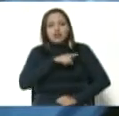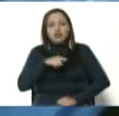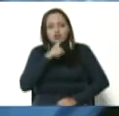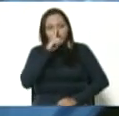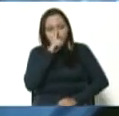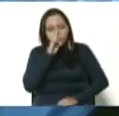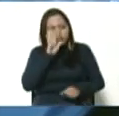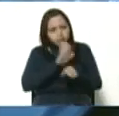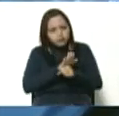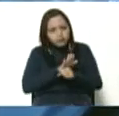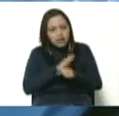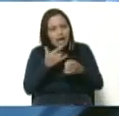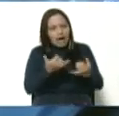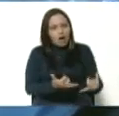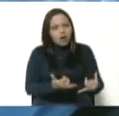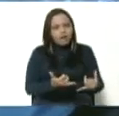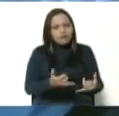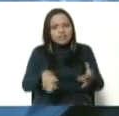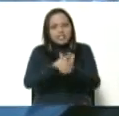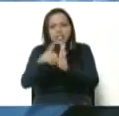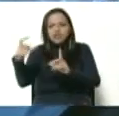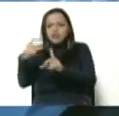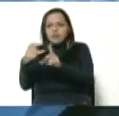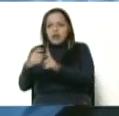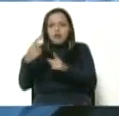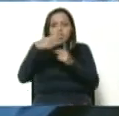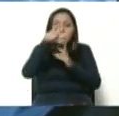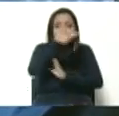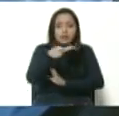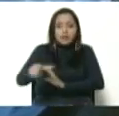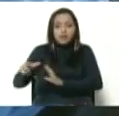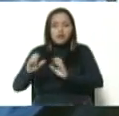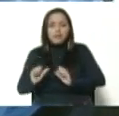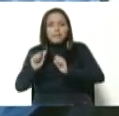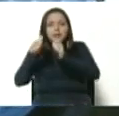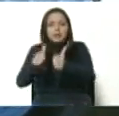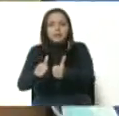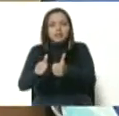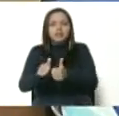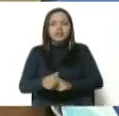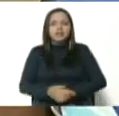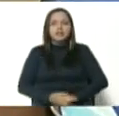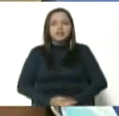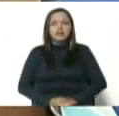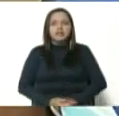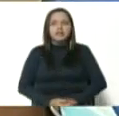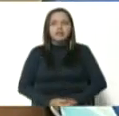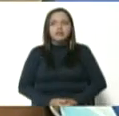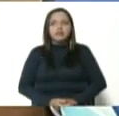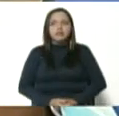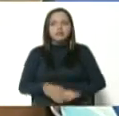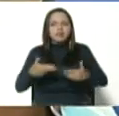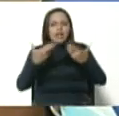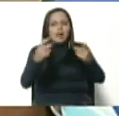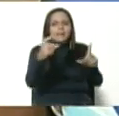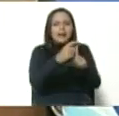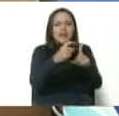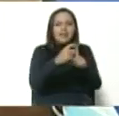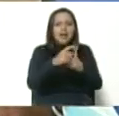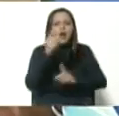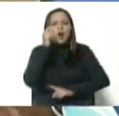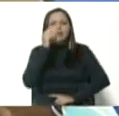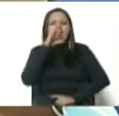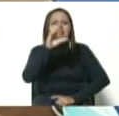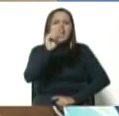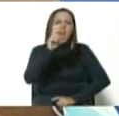vamos a empezar a dar los derechos de palabra, iniciando por darle la palabra al señor Carlos